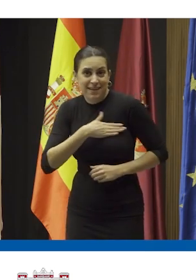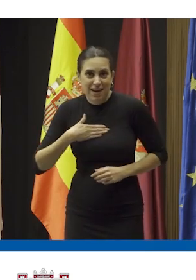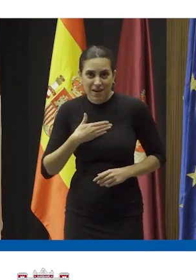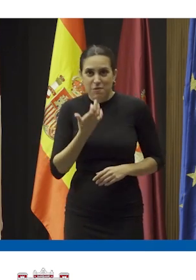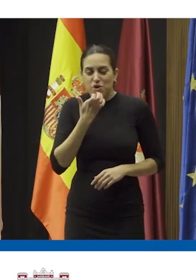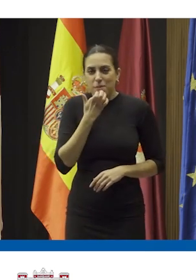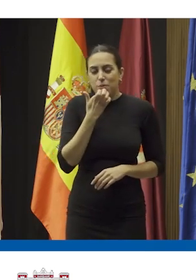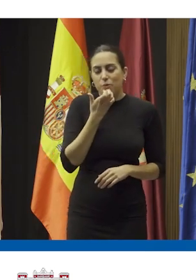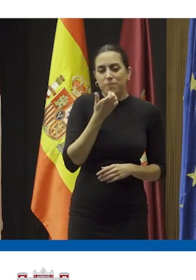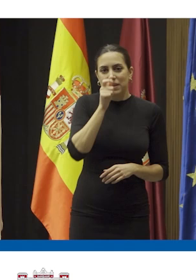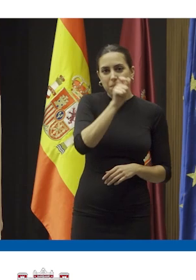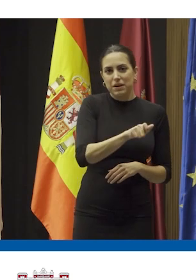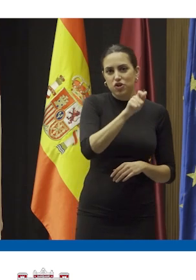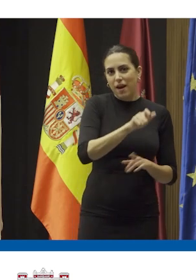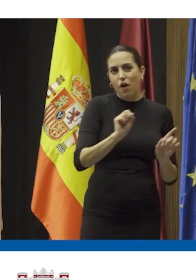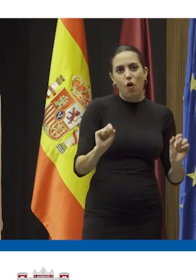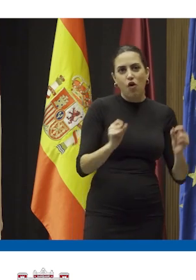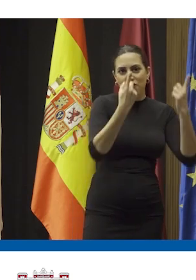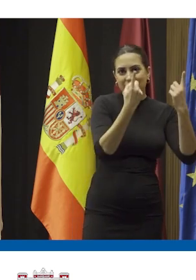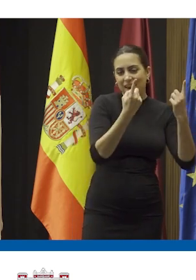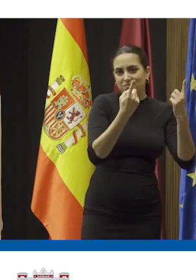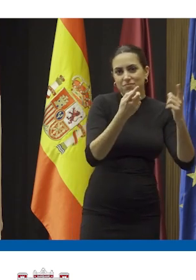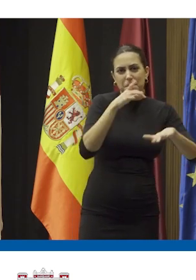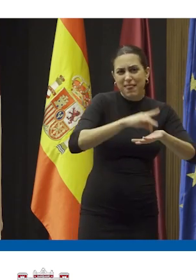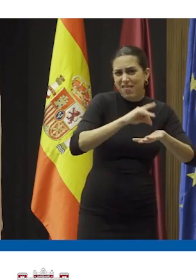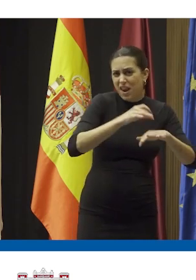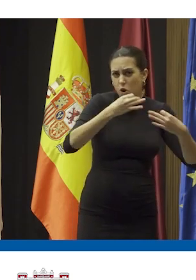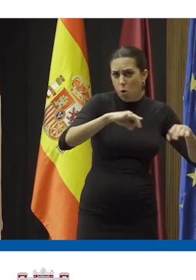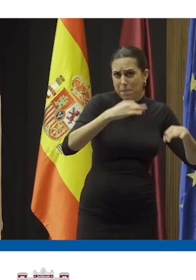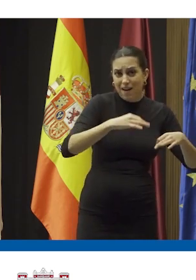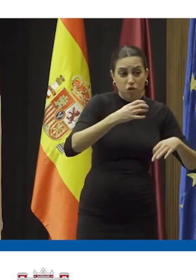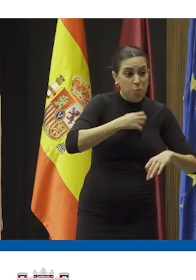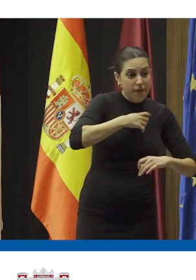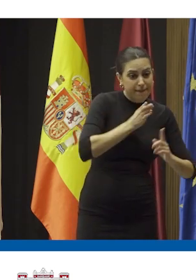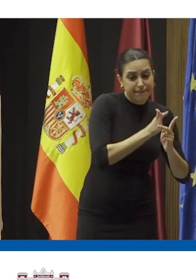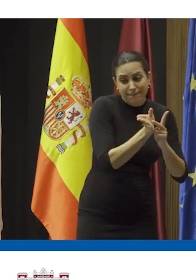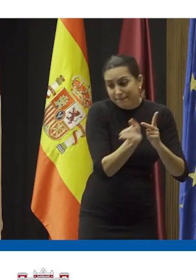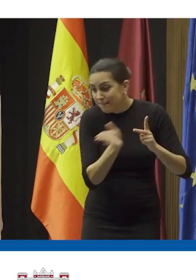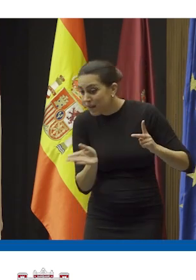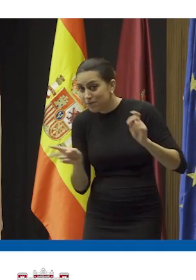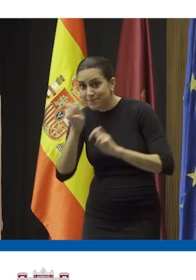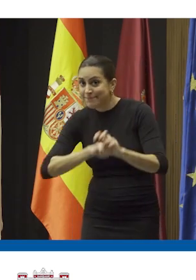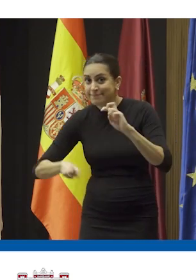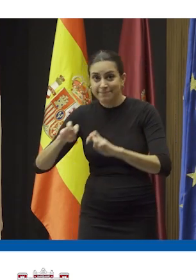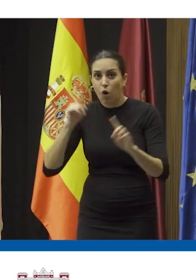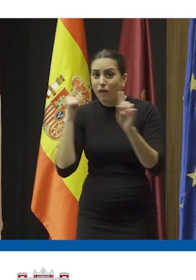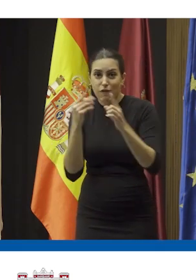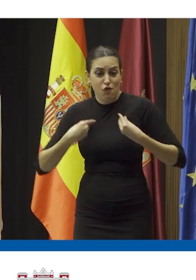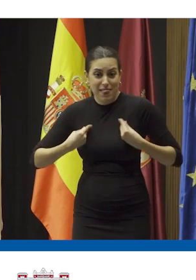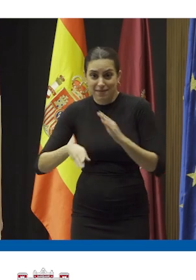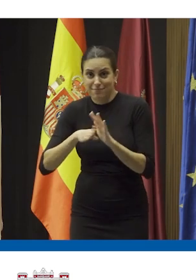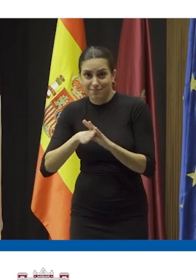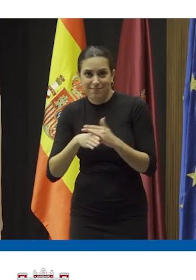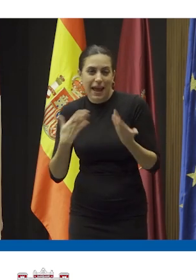momentos en que no da más, o la persona cree que no da lo suficiente, busca alguna salida. Eso yo creo que ni siquiera